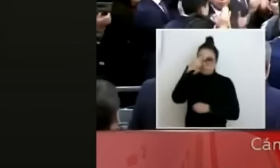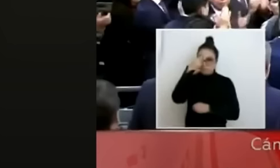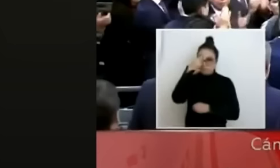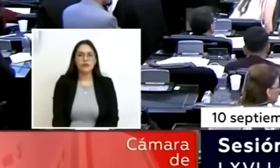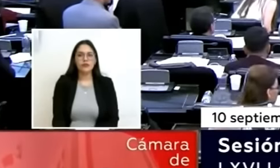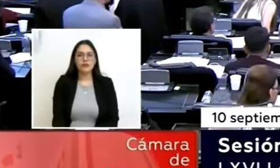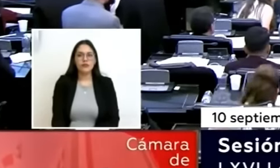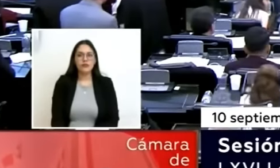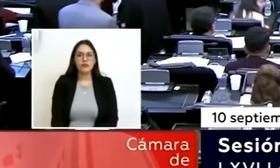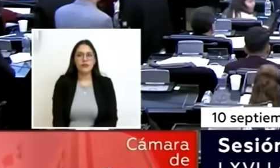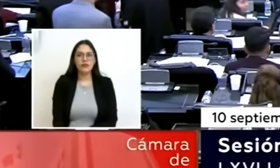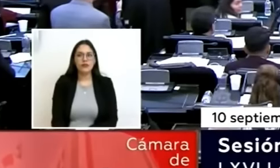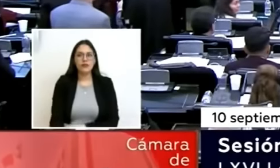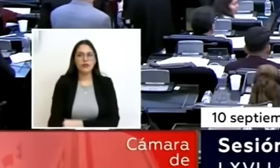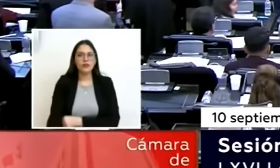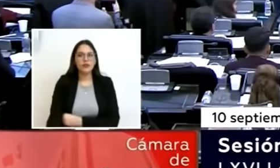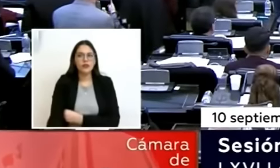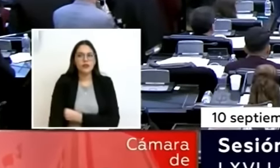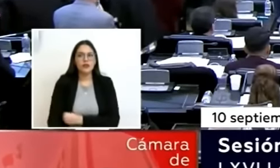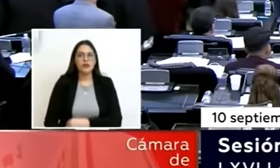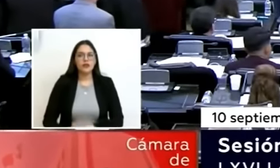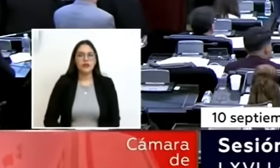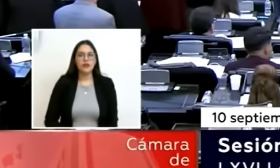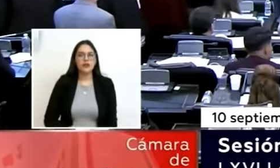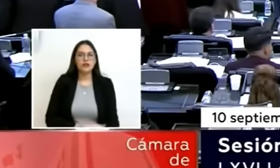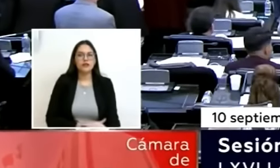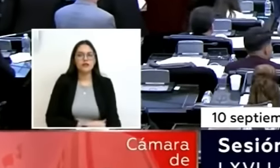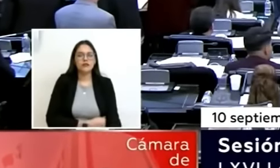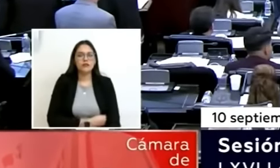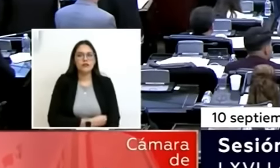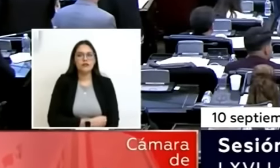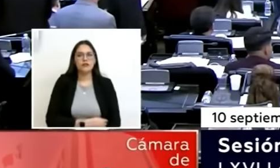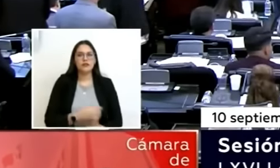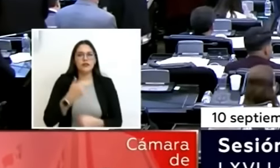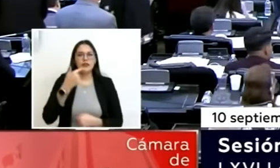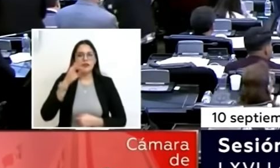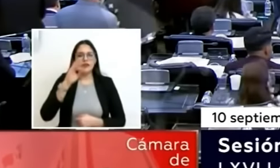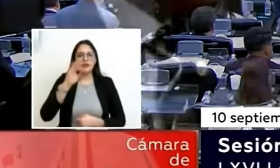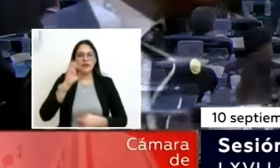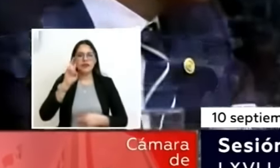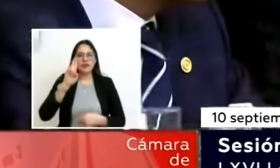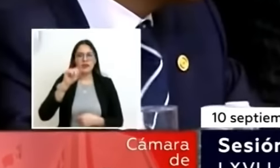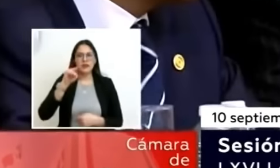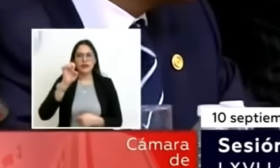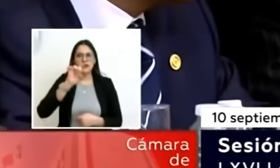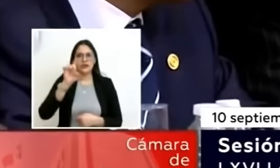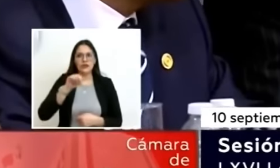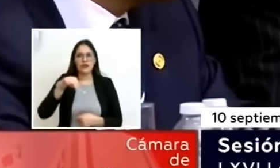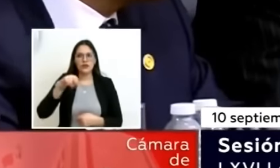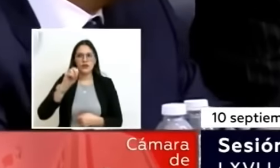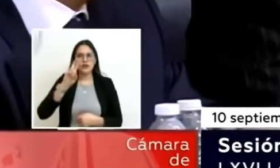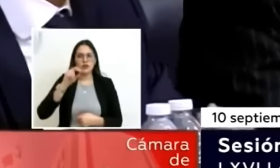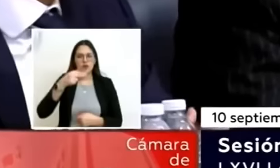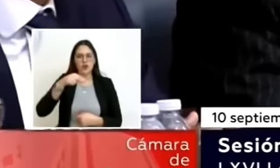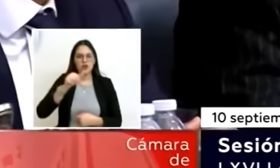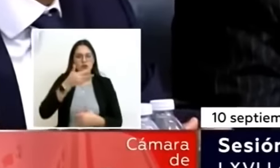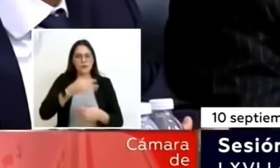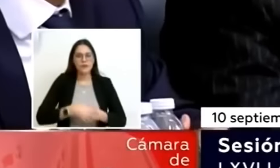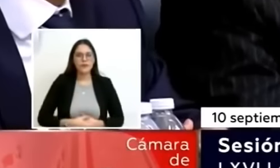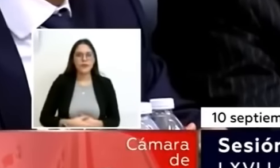amigos chequen Fernando Fernández Noroña Gerardo Gerardo